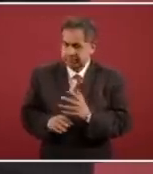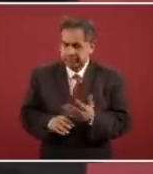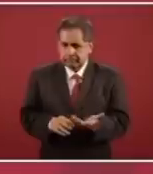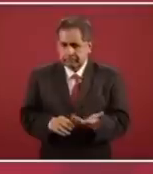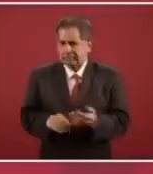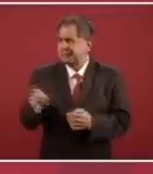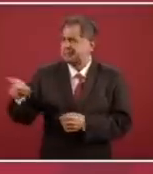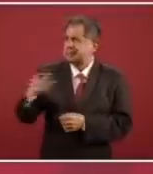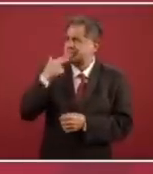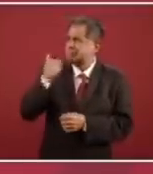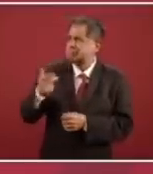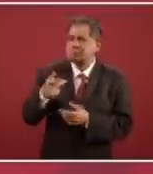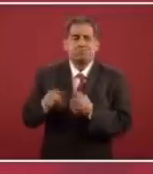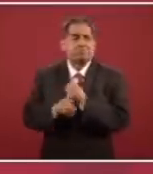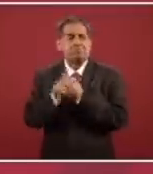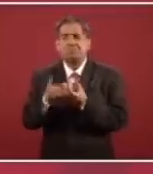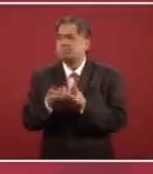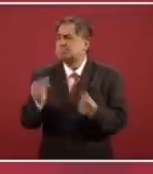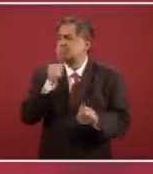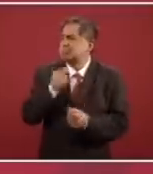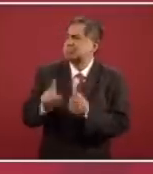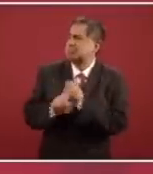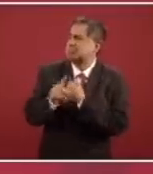eso no resuelve el problema.